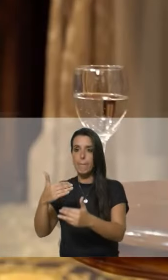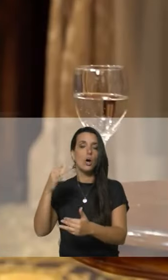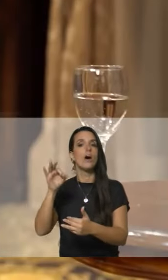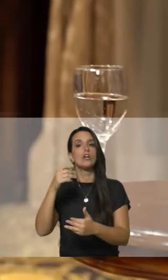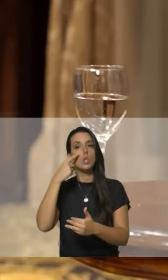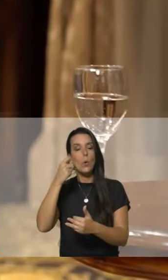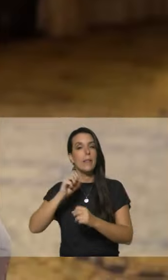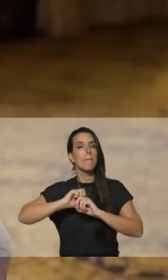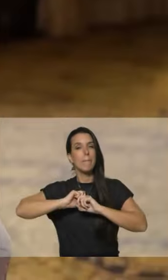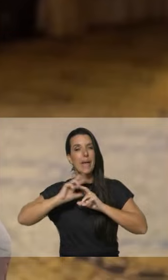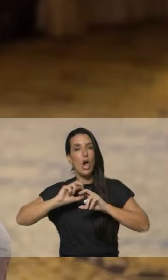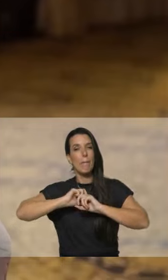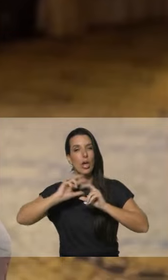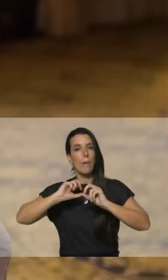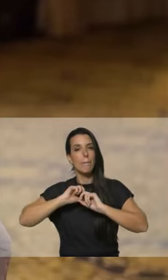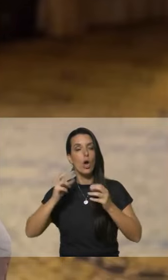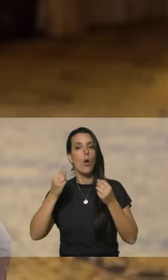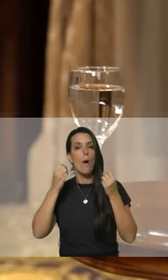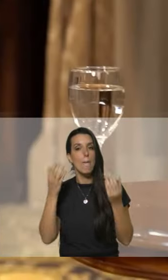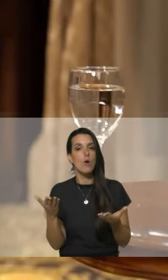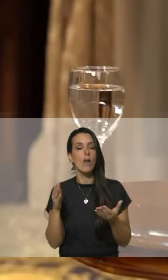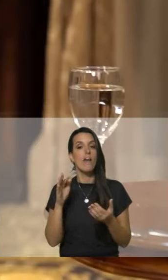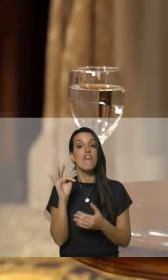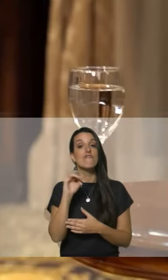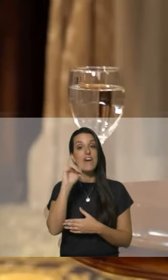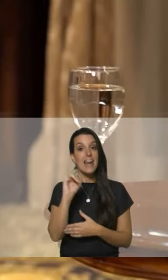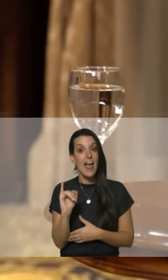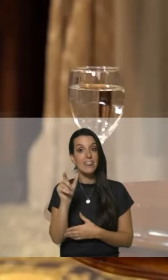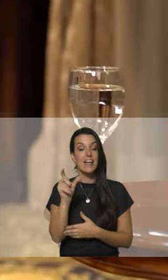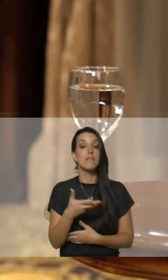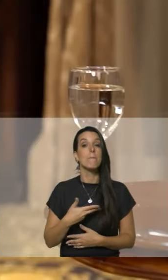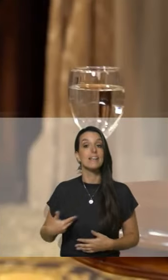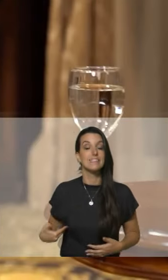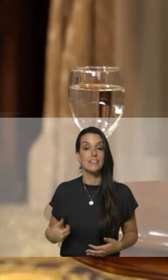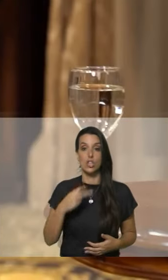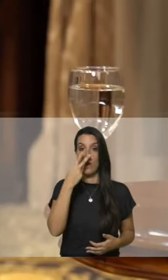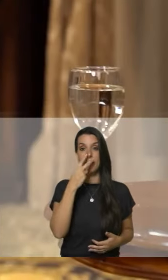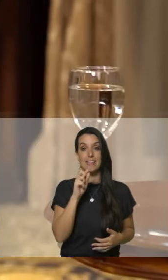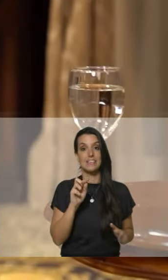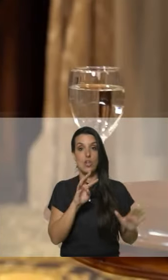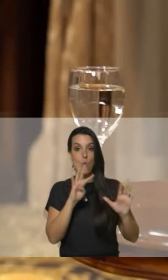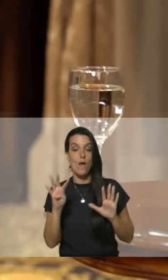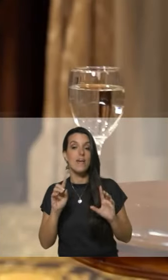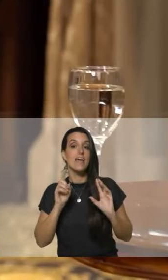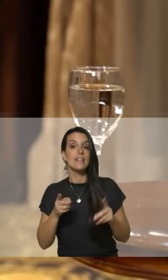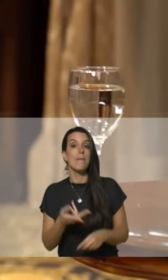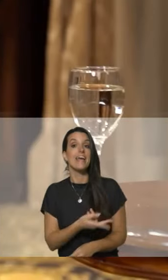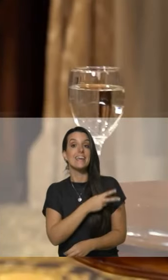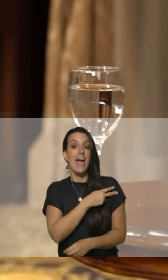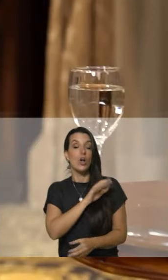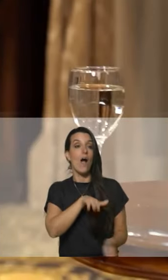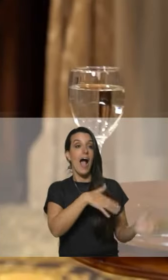vio acrecentada exponencialmente por la elección de Fernández como presidente en 2019 y el ejercicio del cargo hasta